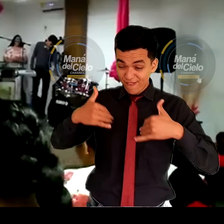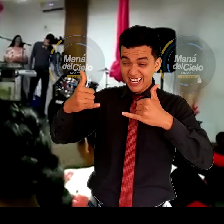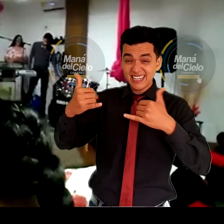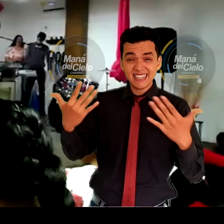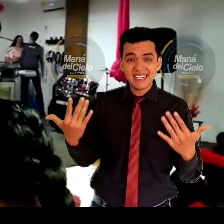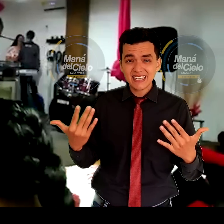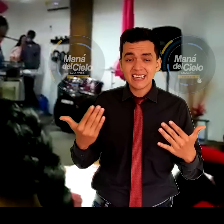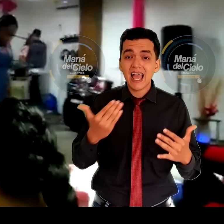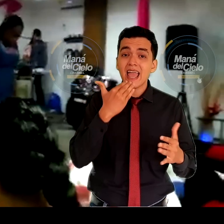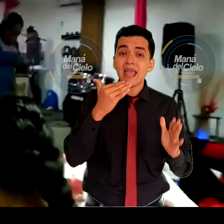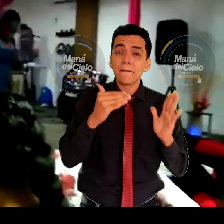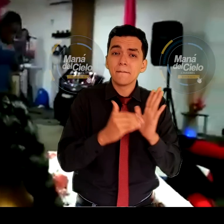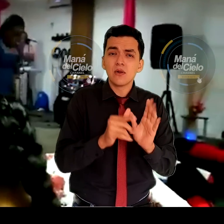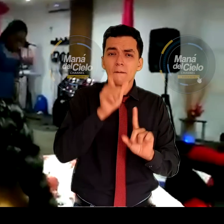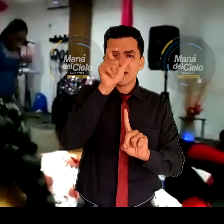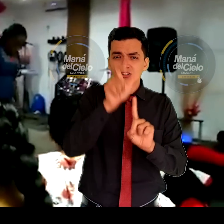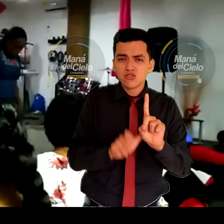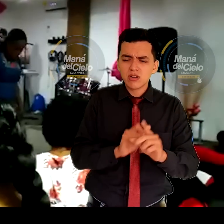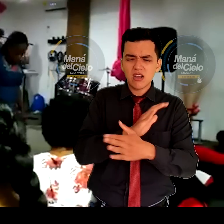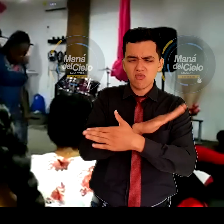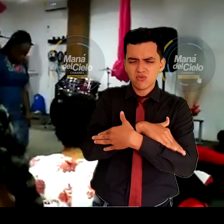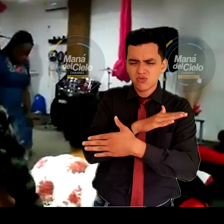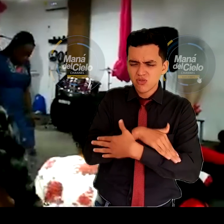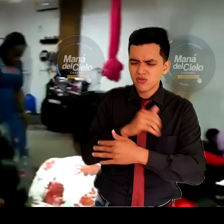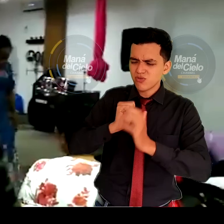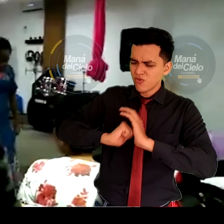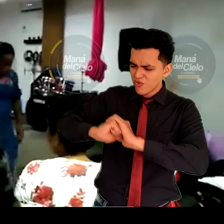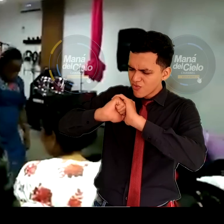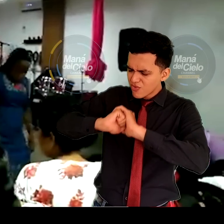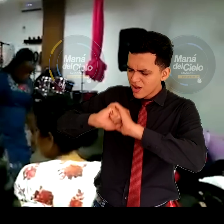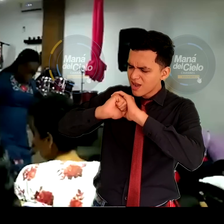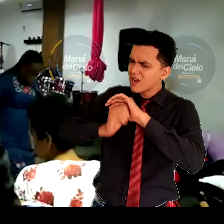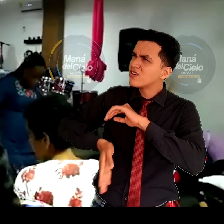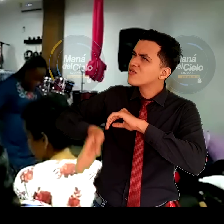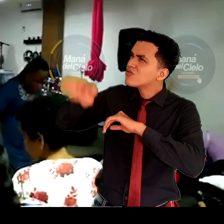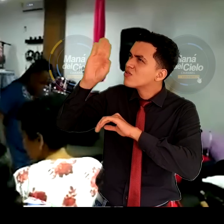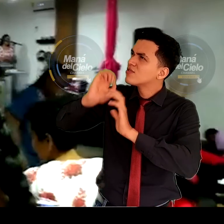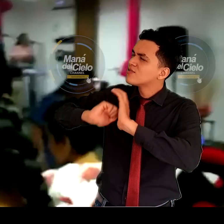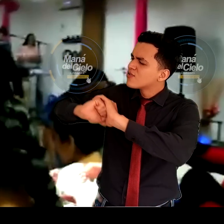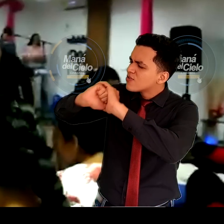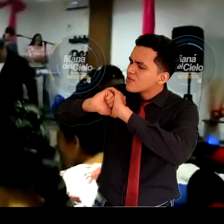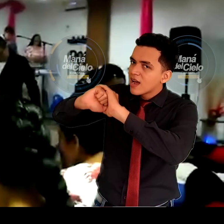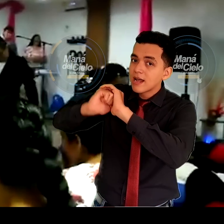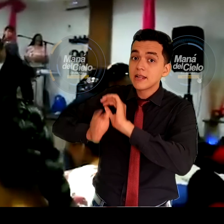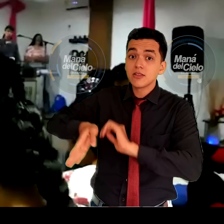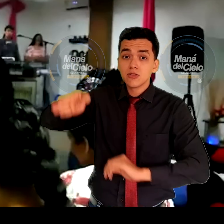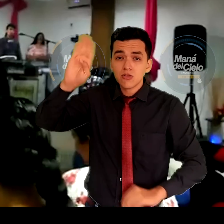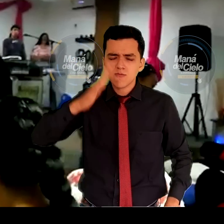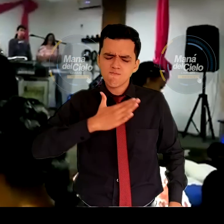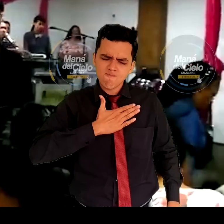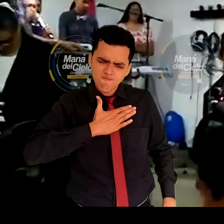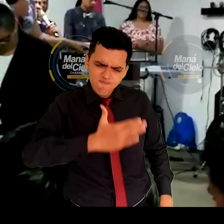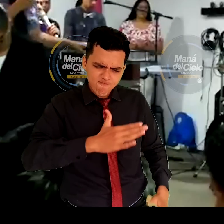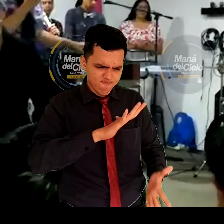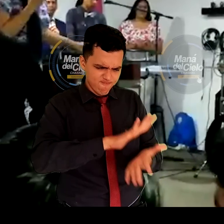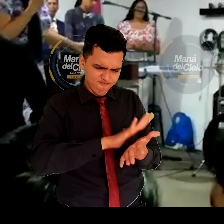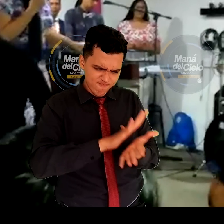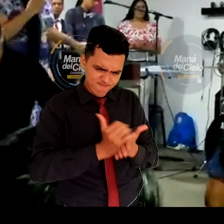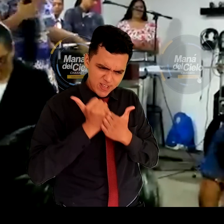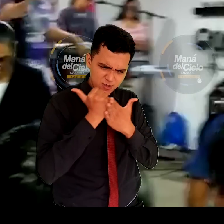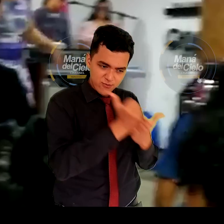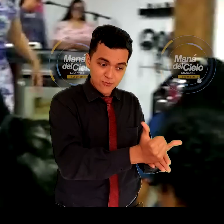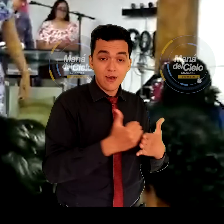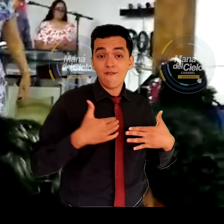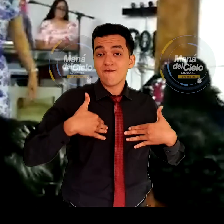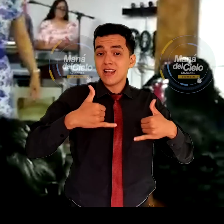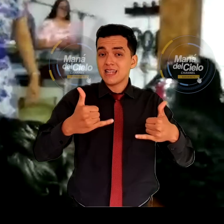Esos cristianos que oran y buscan a Dios no están desesperados ni afanados por las cosas del mundo. Ellos están agradecidos por lo que tienen, porque